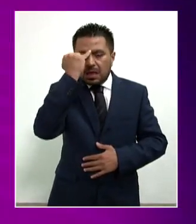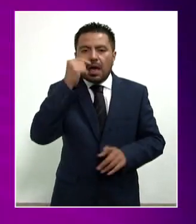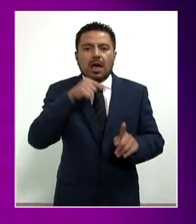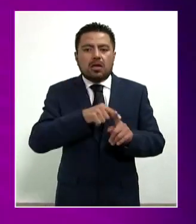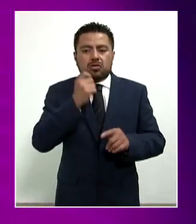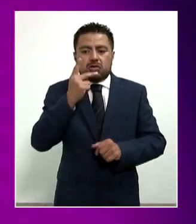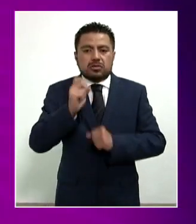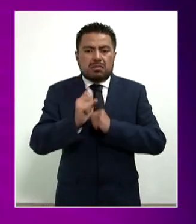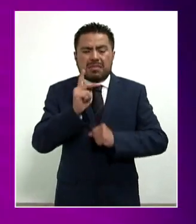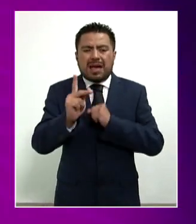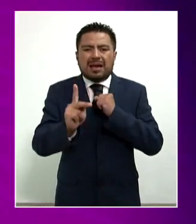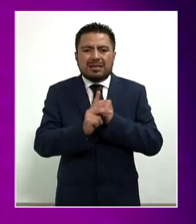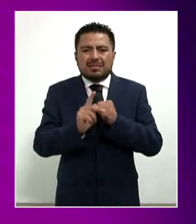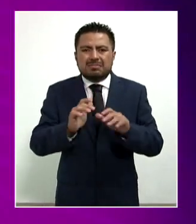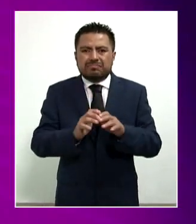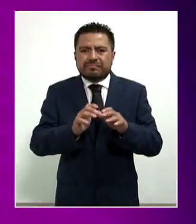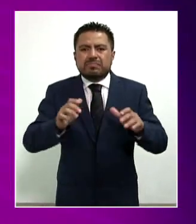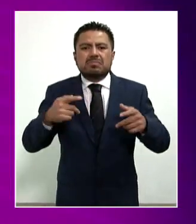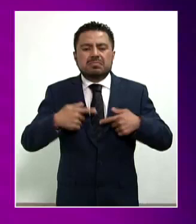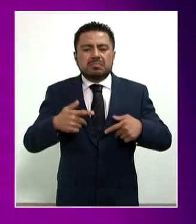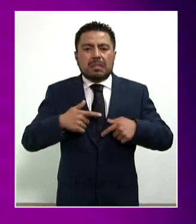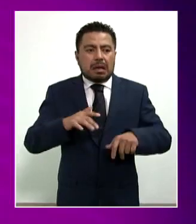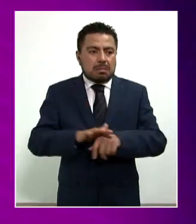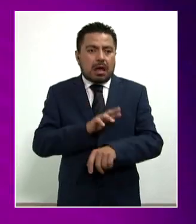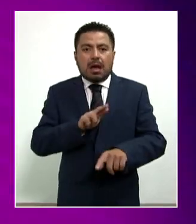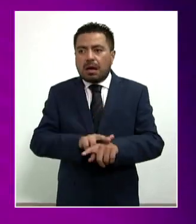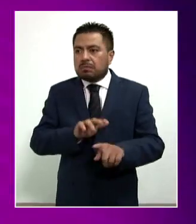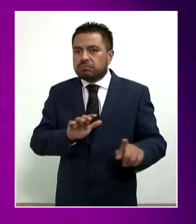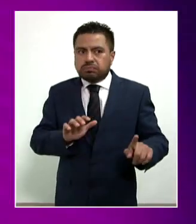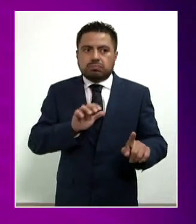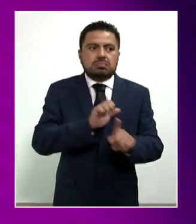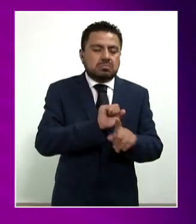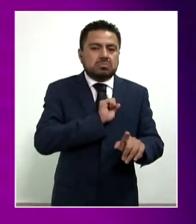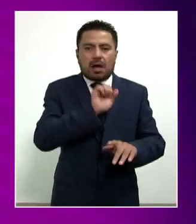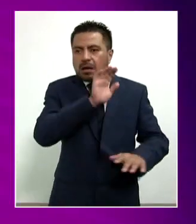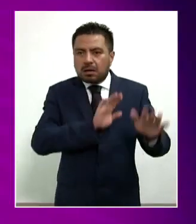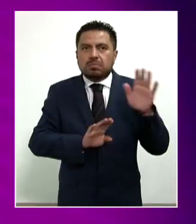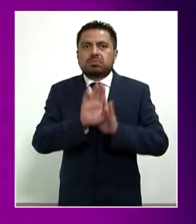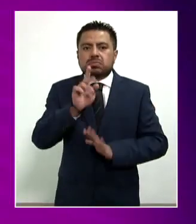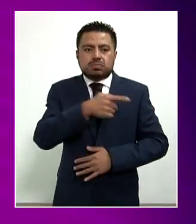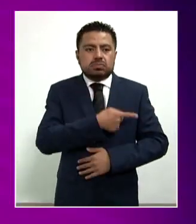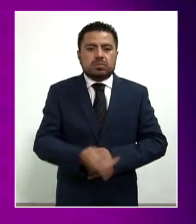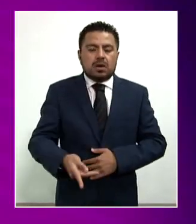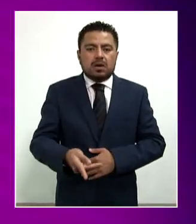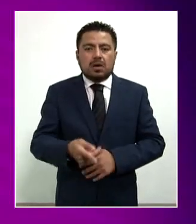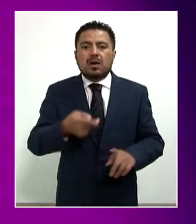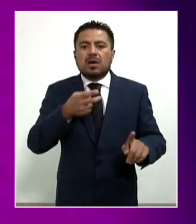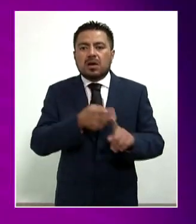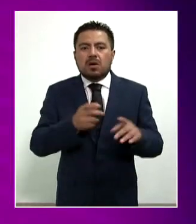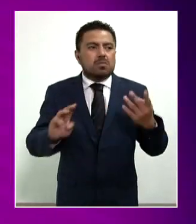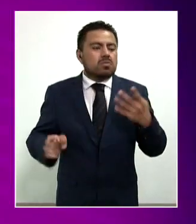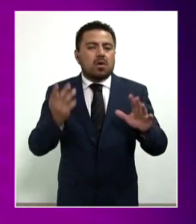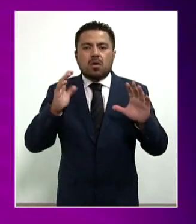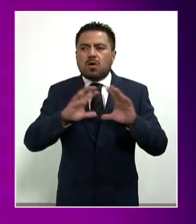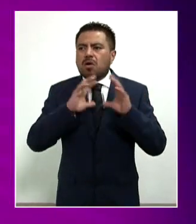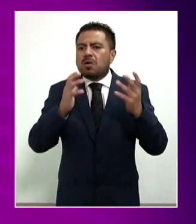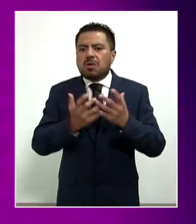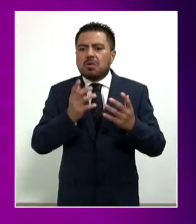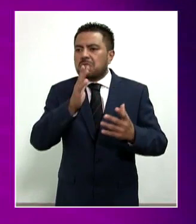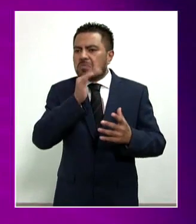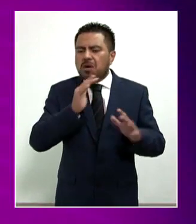grandes países en los cuales muchísima gente logró salir de la pobreza, el mundo no